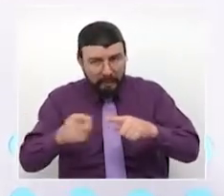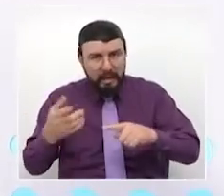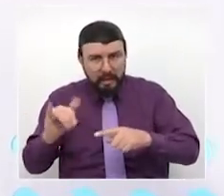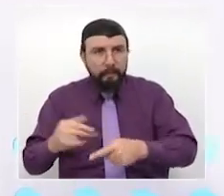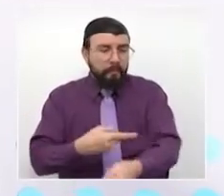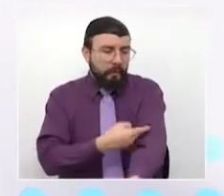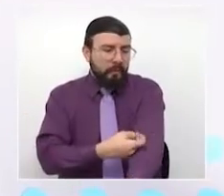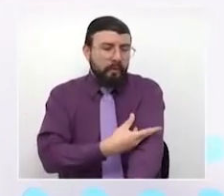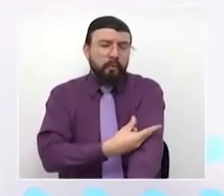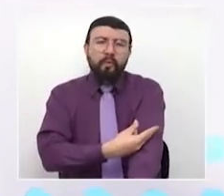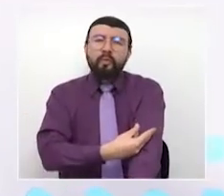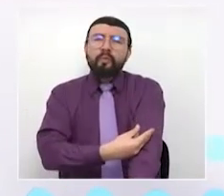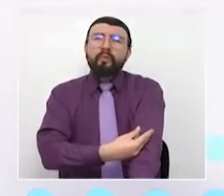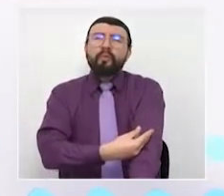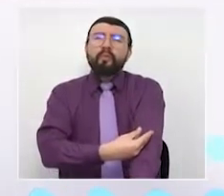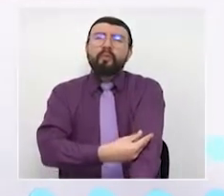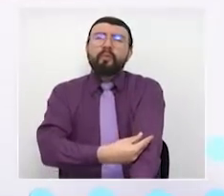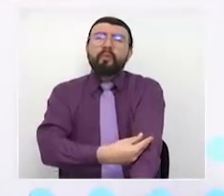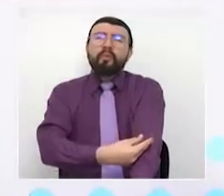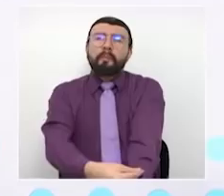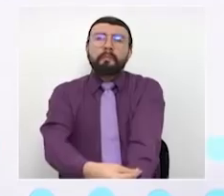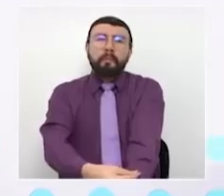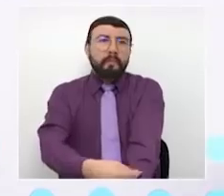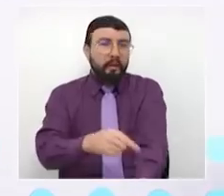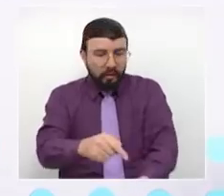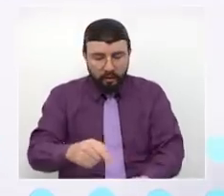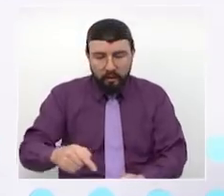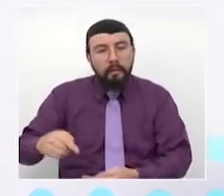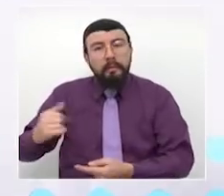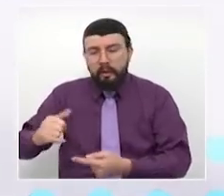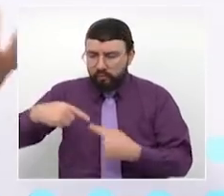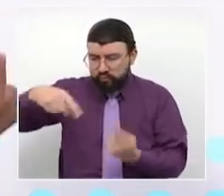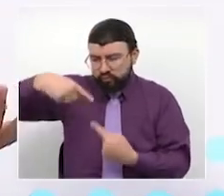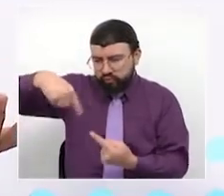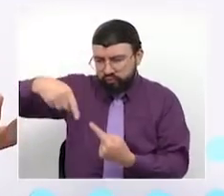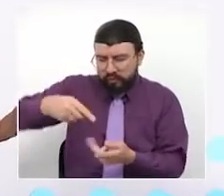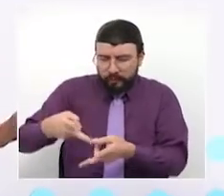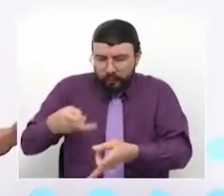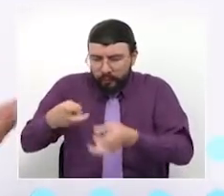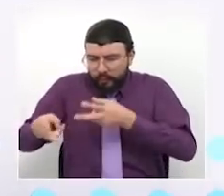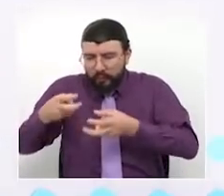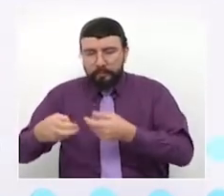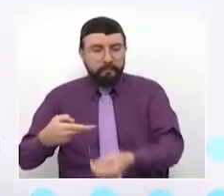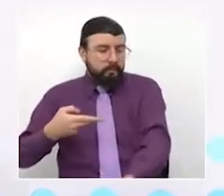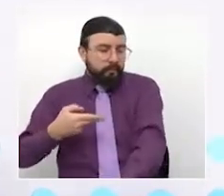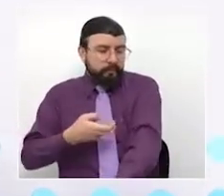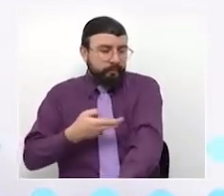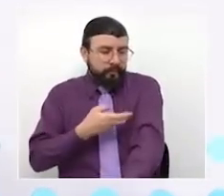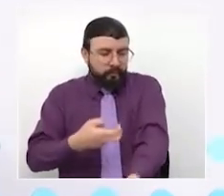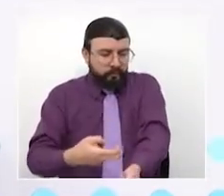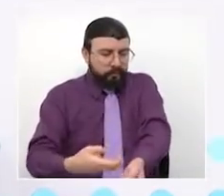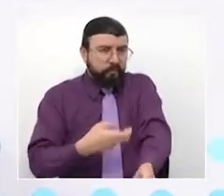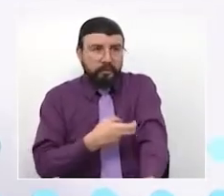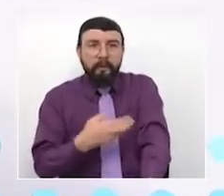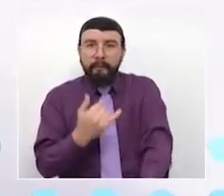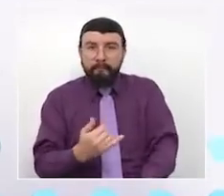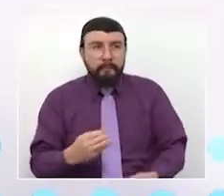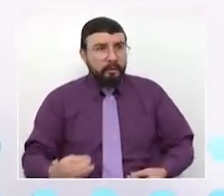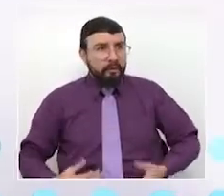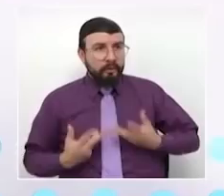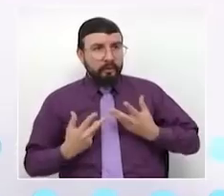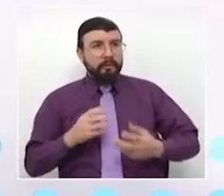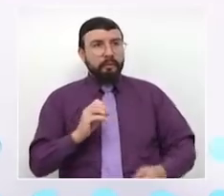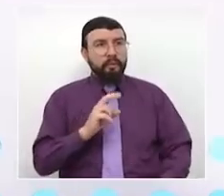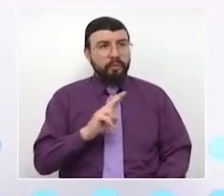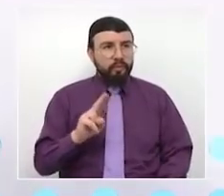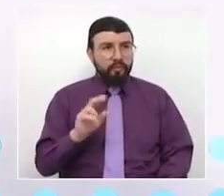el plasma rico en plaquetas, inyectarlo en las articulaciones y potencializarlo con ozono. ¿Cómo es eso de combinar ozono y plasma